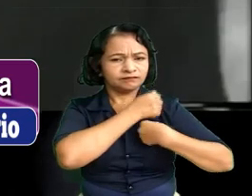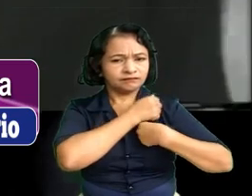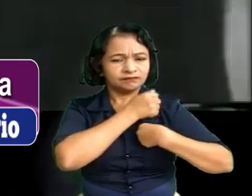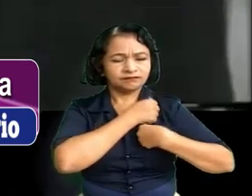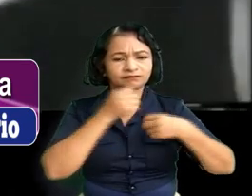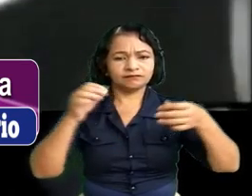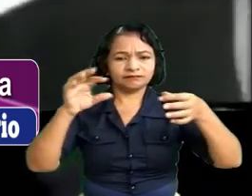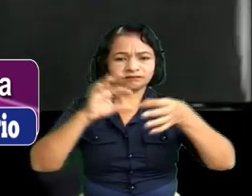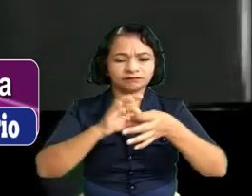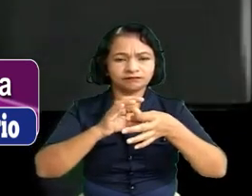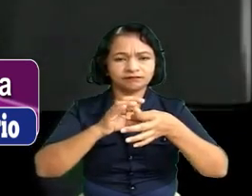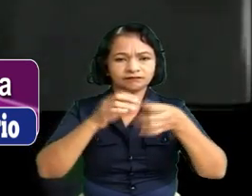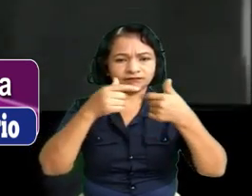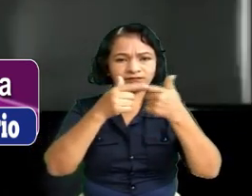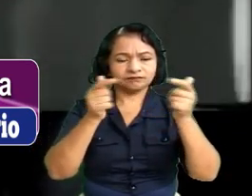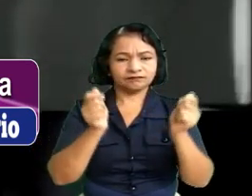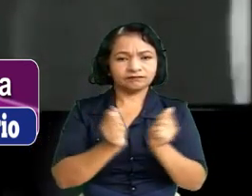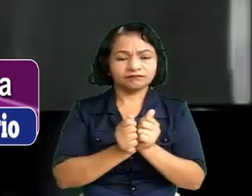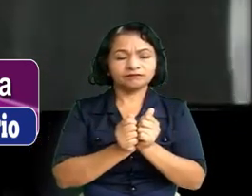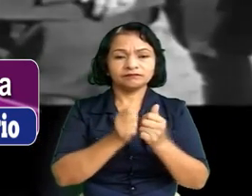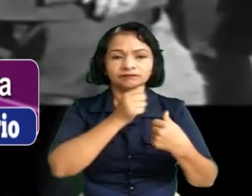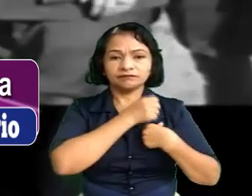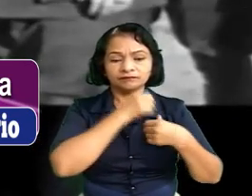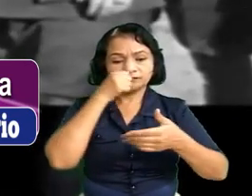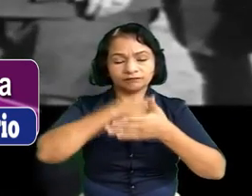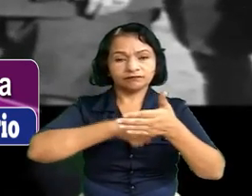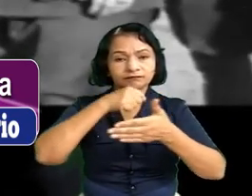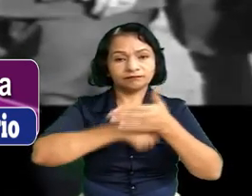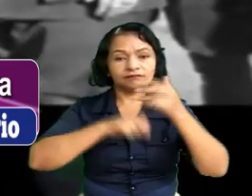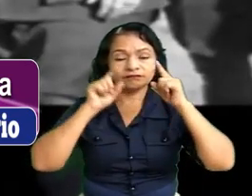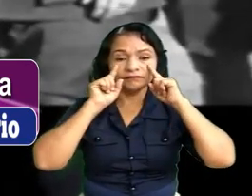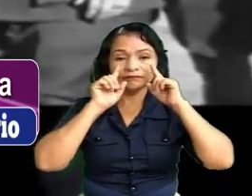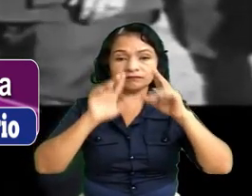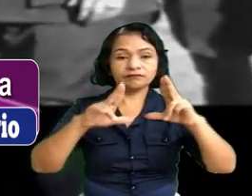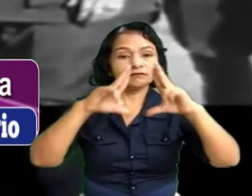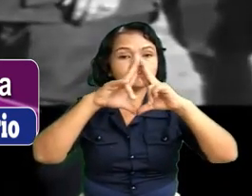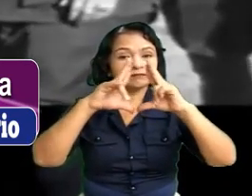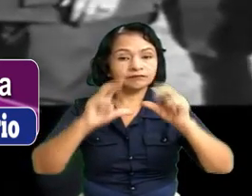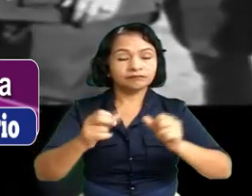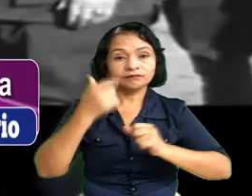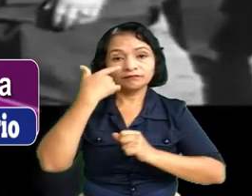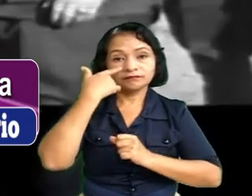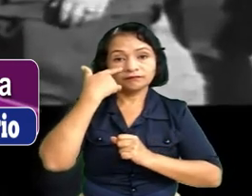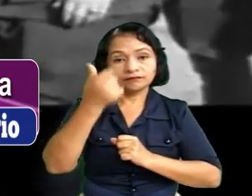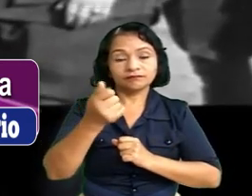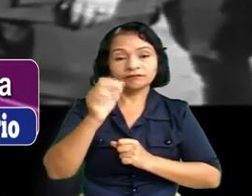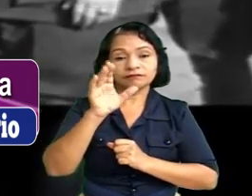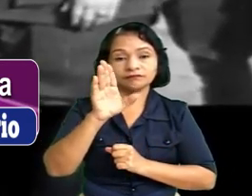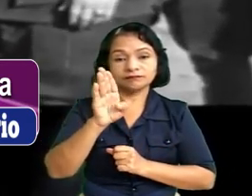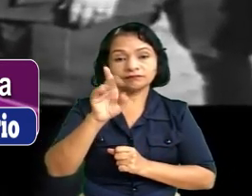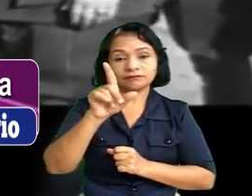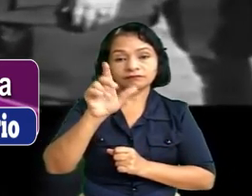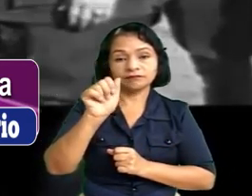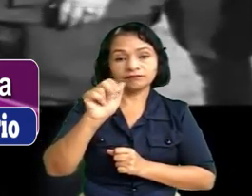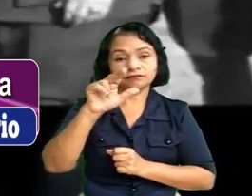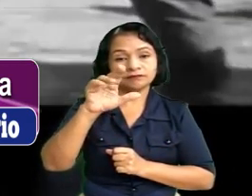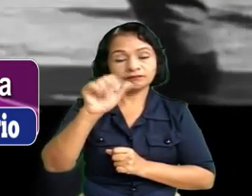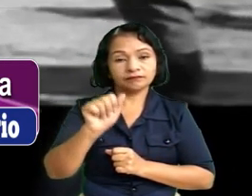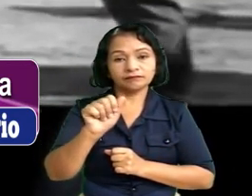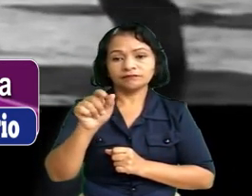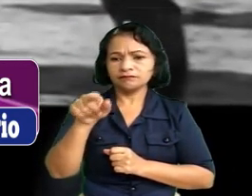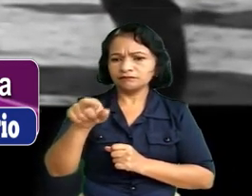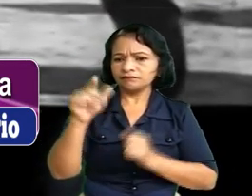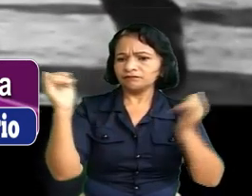Estado Mayor. El Estado Mayor del Ejército Defensor de la Soberanía Nacional reconocía en Blanca uno más del